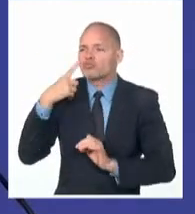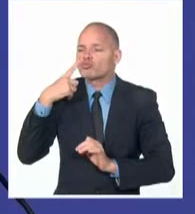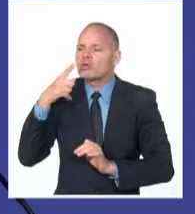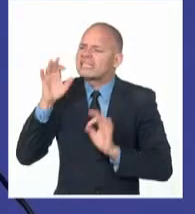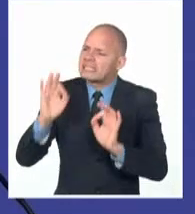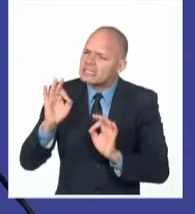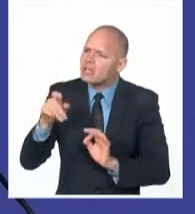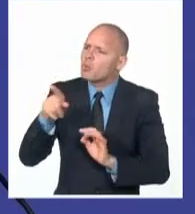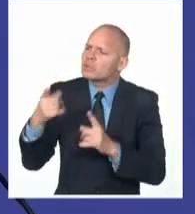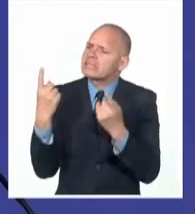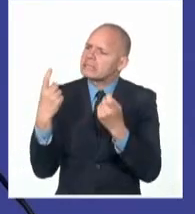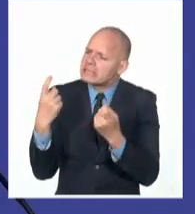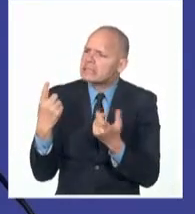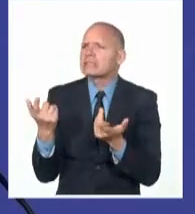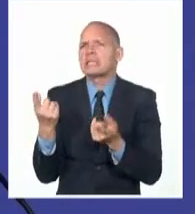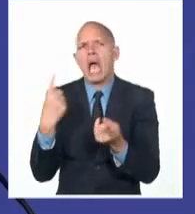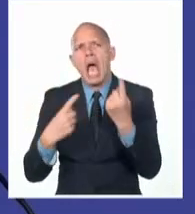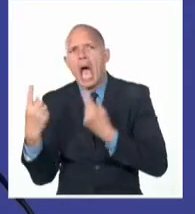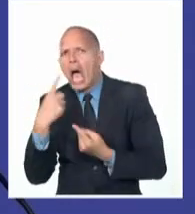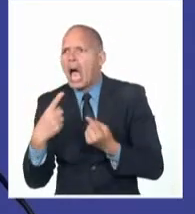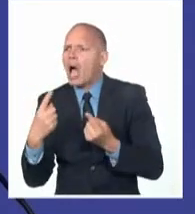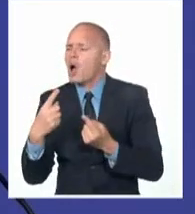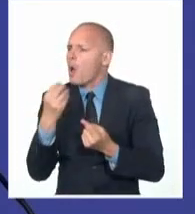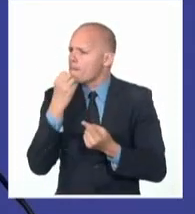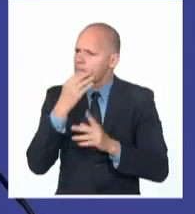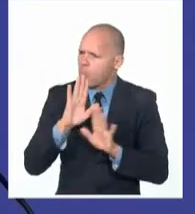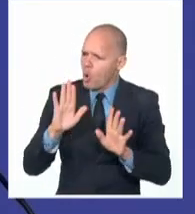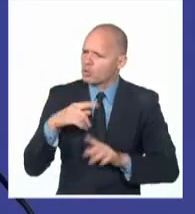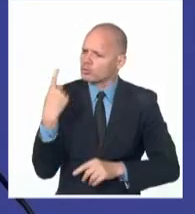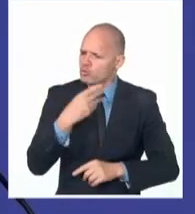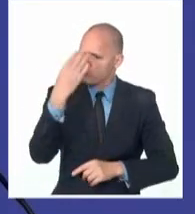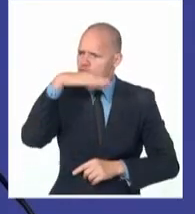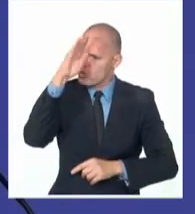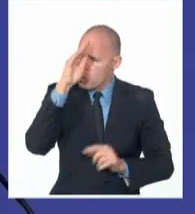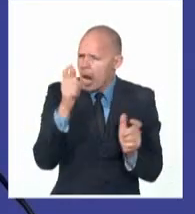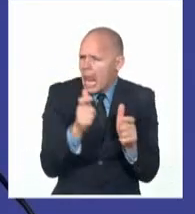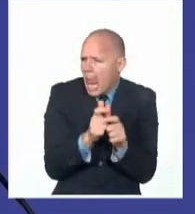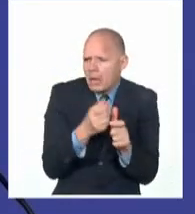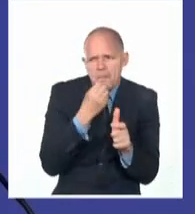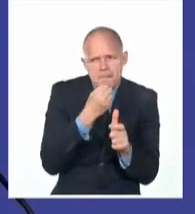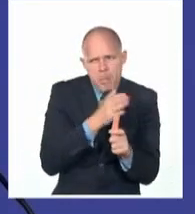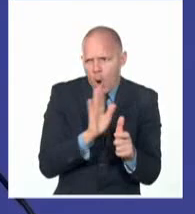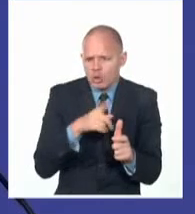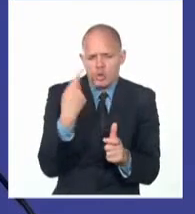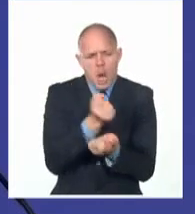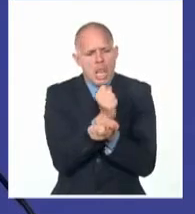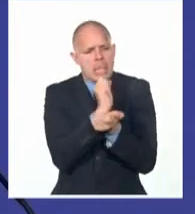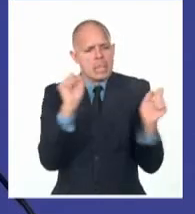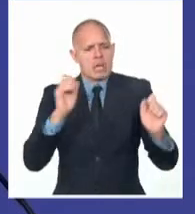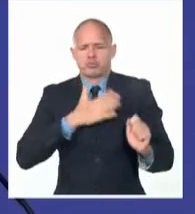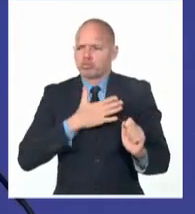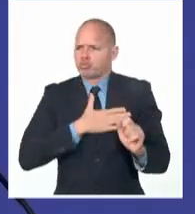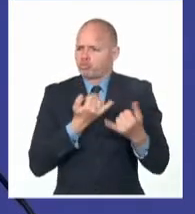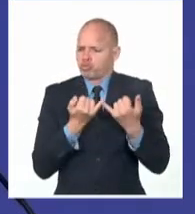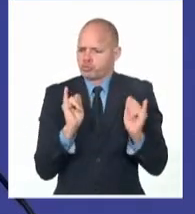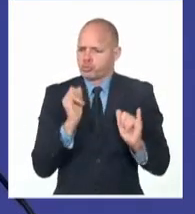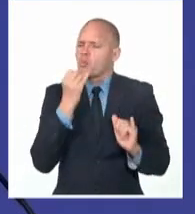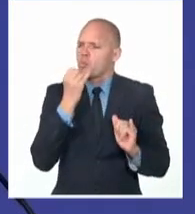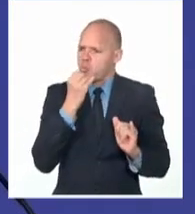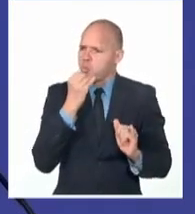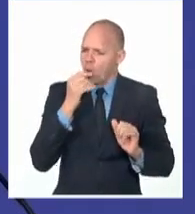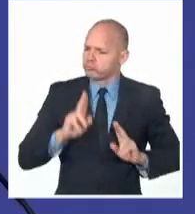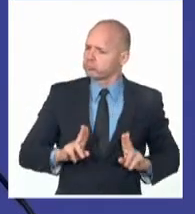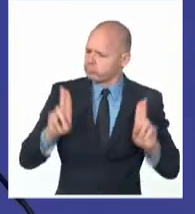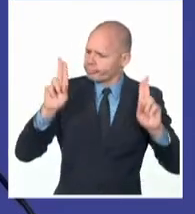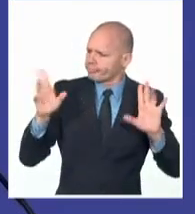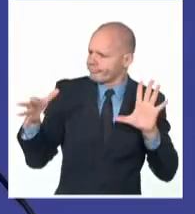con Cuba. Somos un país pequeño, pero digno, libre, soberano e independiente,